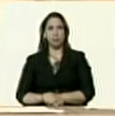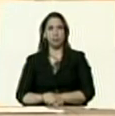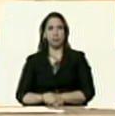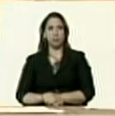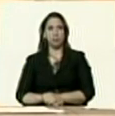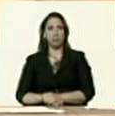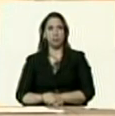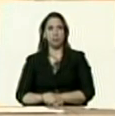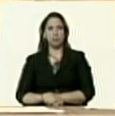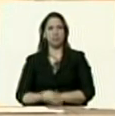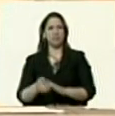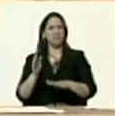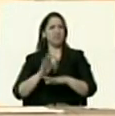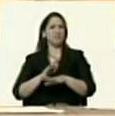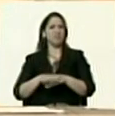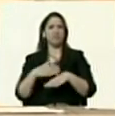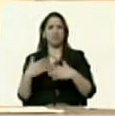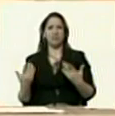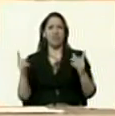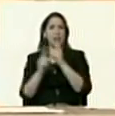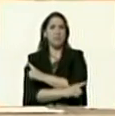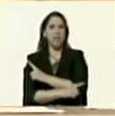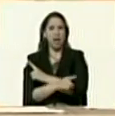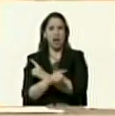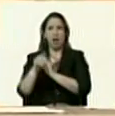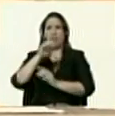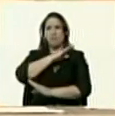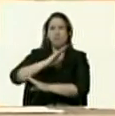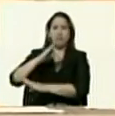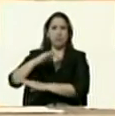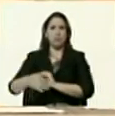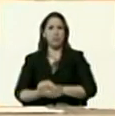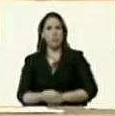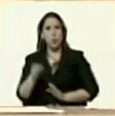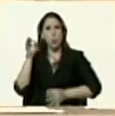Así que, ¿qué va a cambiar con el impeachment? Nada.